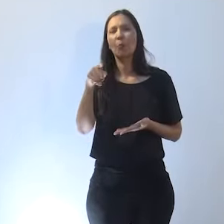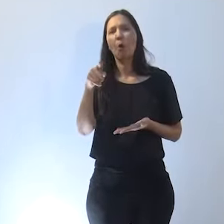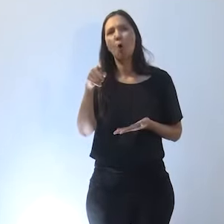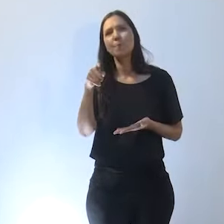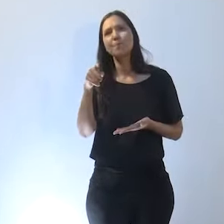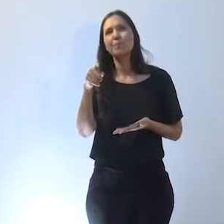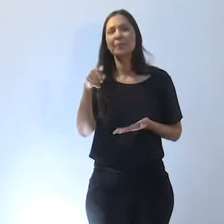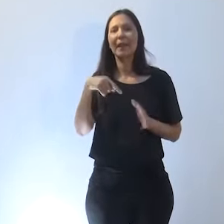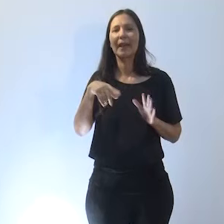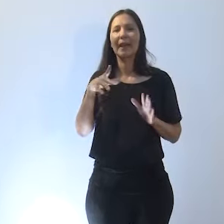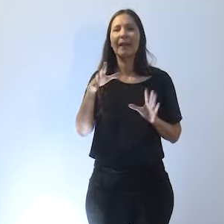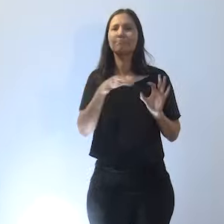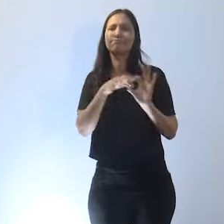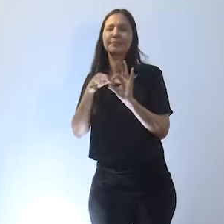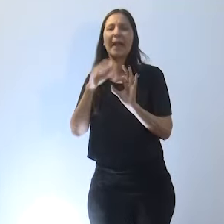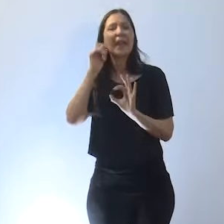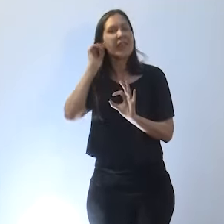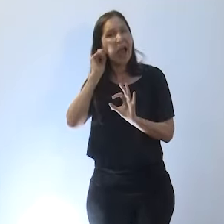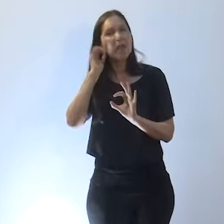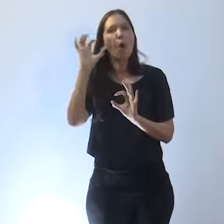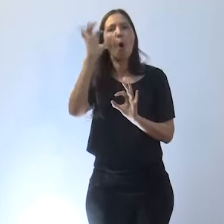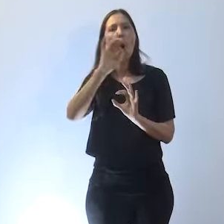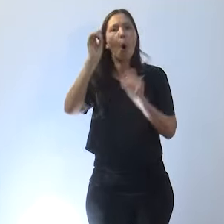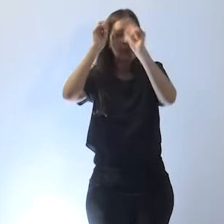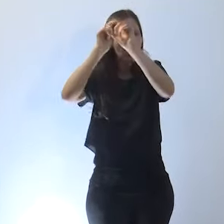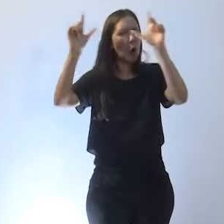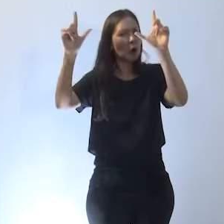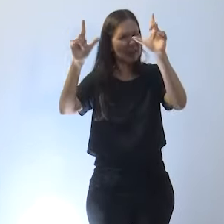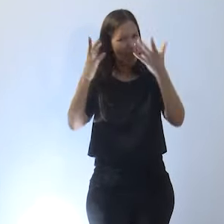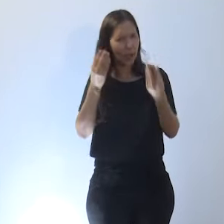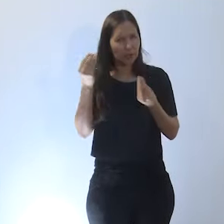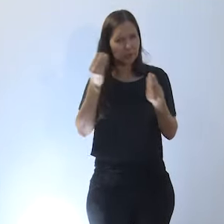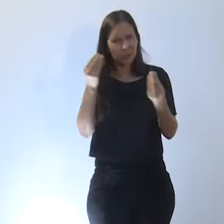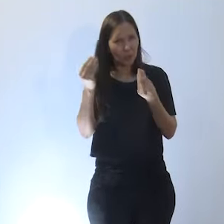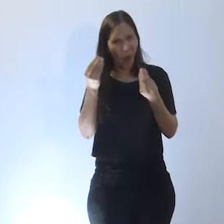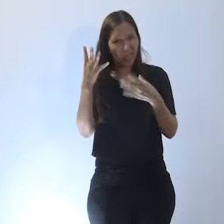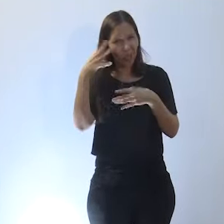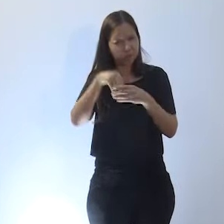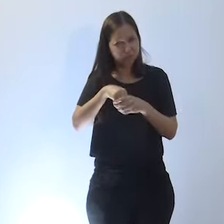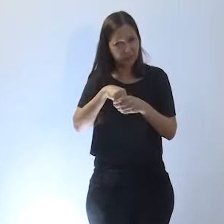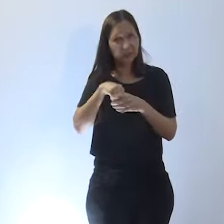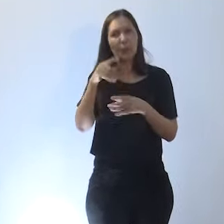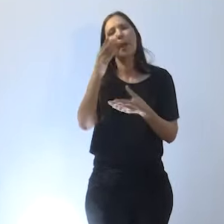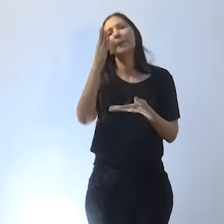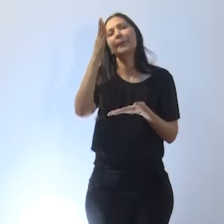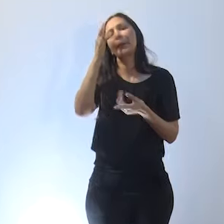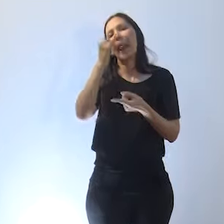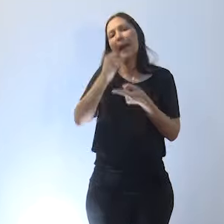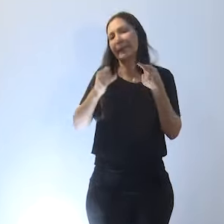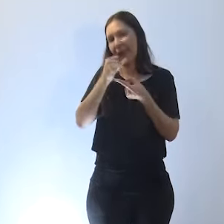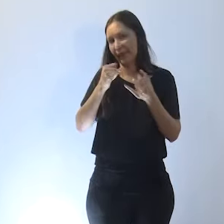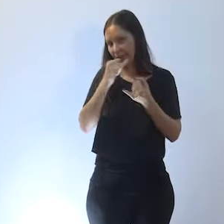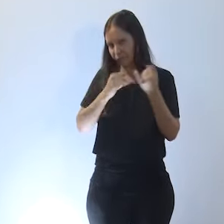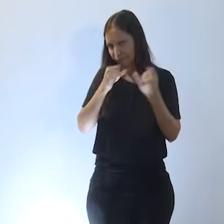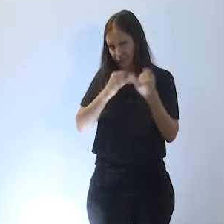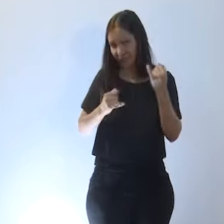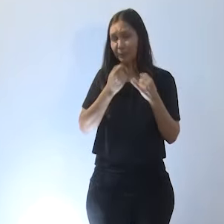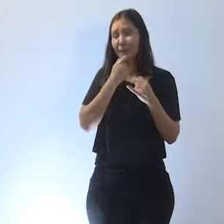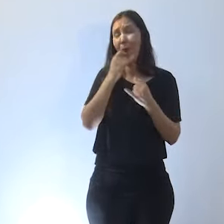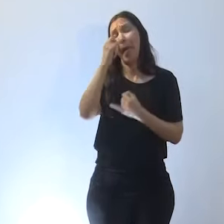ideológico bueno hay un más o menos Mitad y Mitad O sea la mitad de los jóvenes lo vota mi ley o lo votó a mi